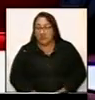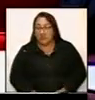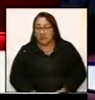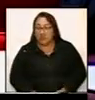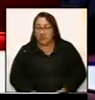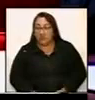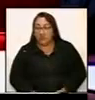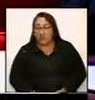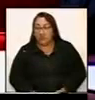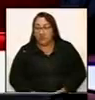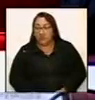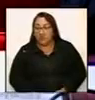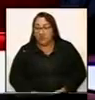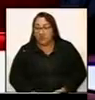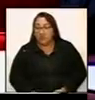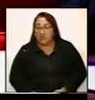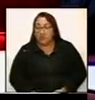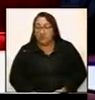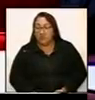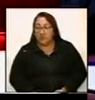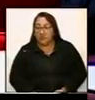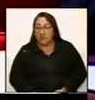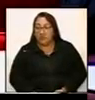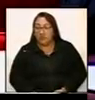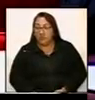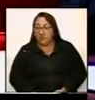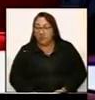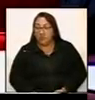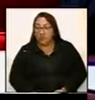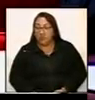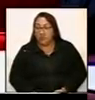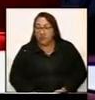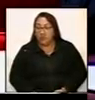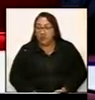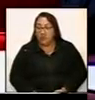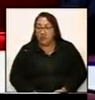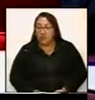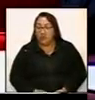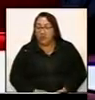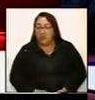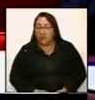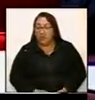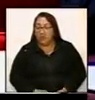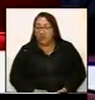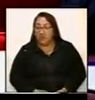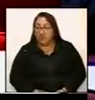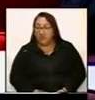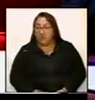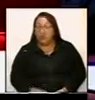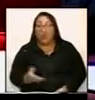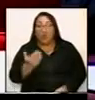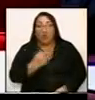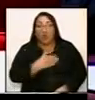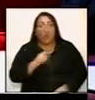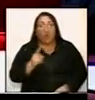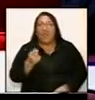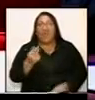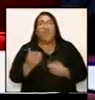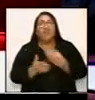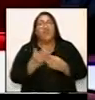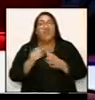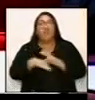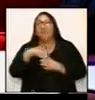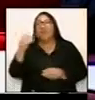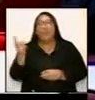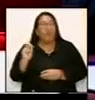sea, usan dinero del Estado, cobran al Estado por lo que hacen, cobran al Estado. O sea, no es dinero que viene de